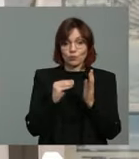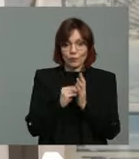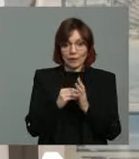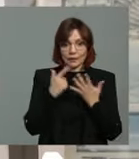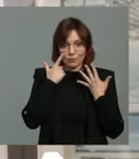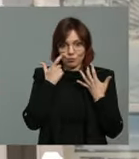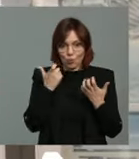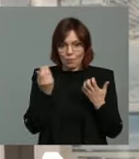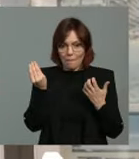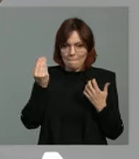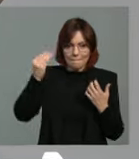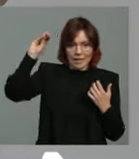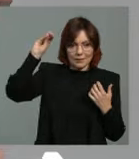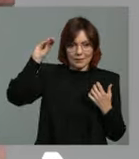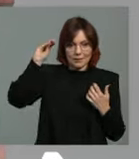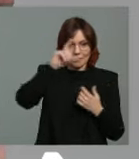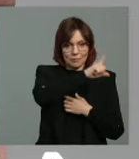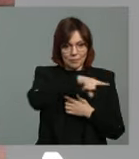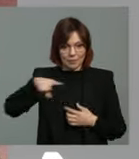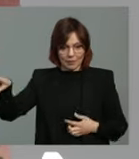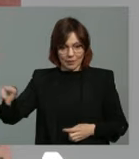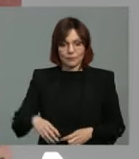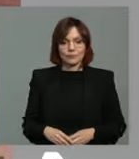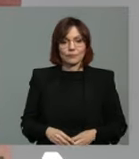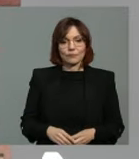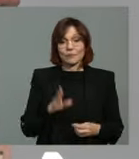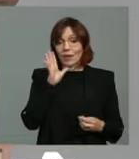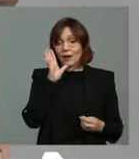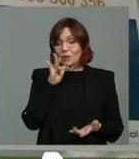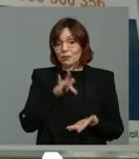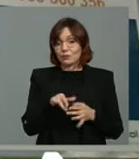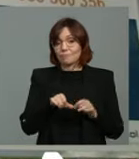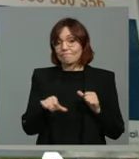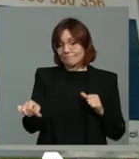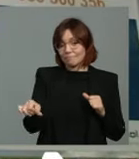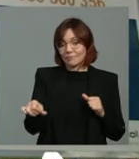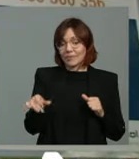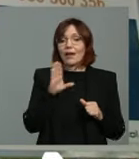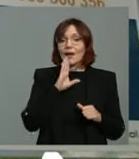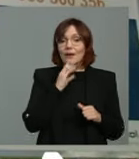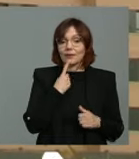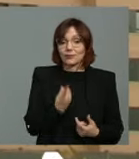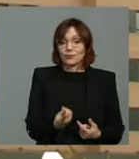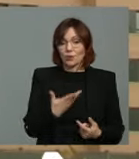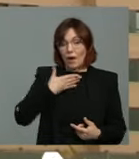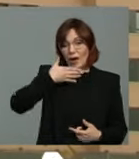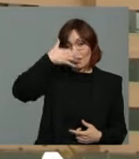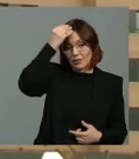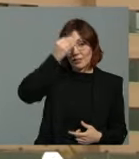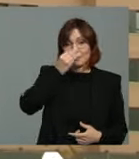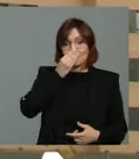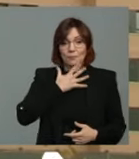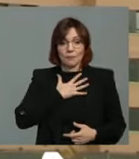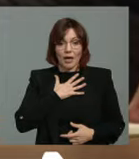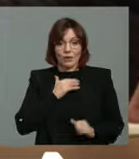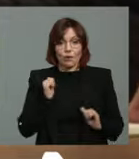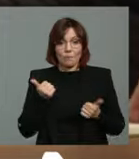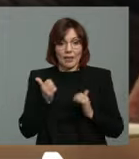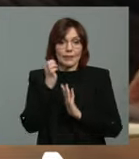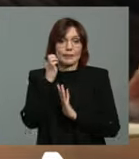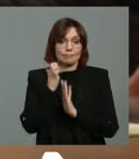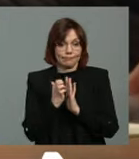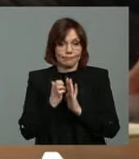su hipoteca aumentaba Ahora toca ver y ahora sobre todo lo importante es ver como adelantaba ya antes no Quizá en abril o mayo lleguen las primeras bajadas pero